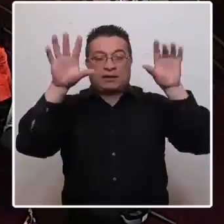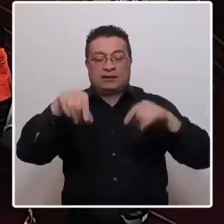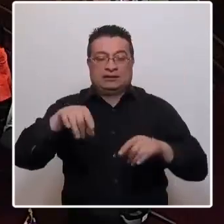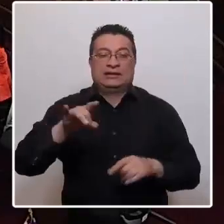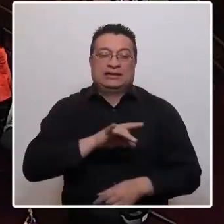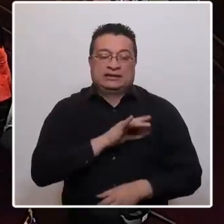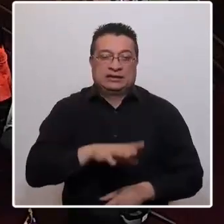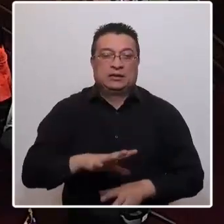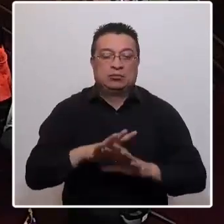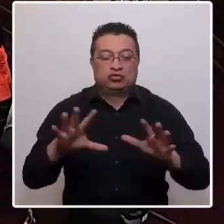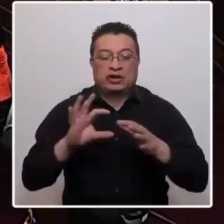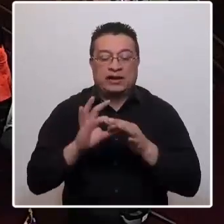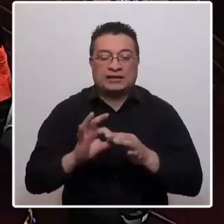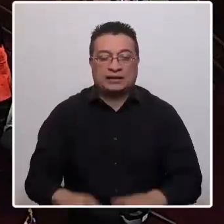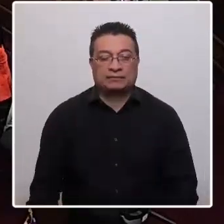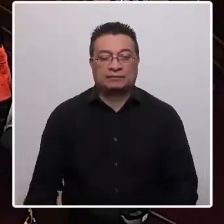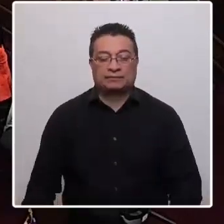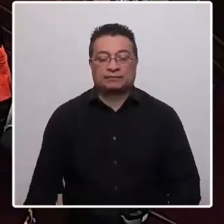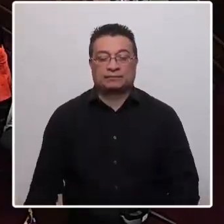gracias.